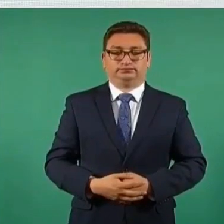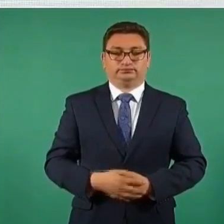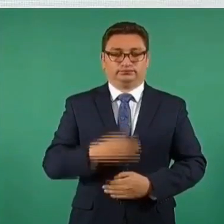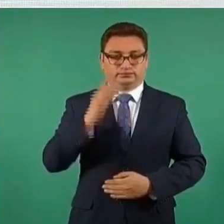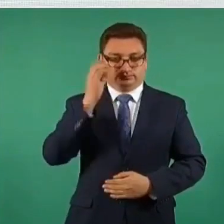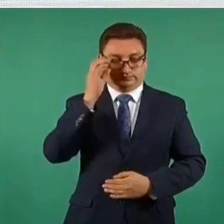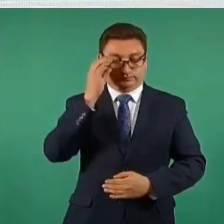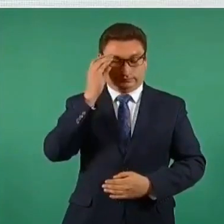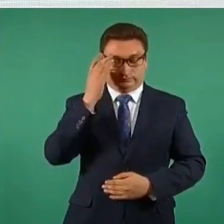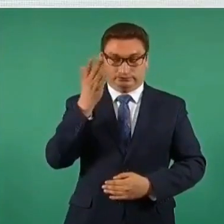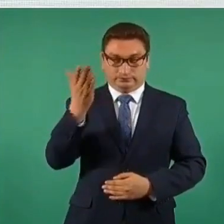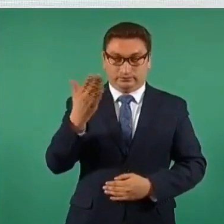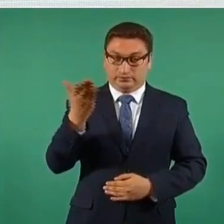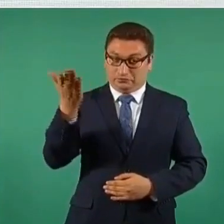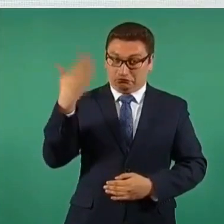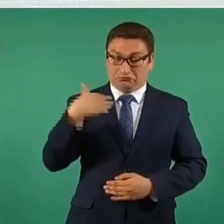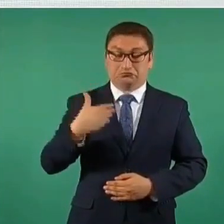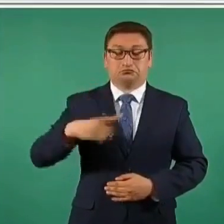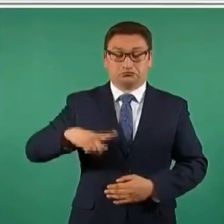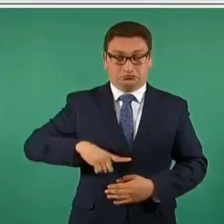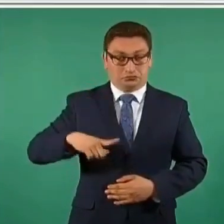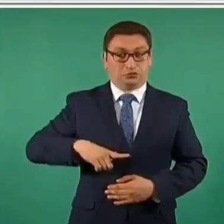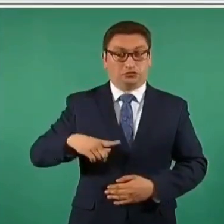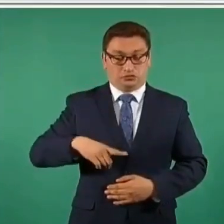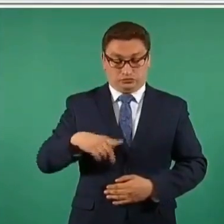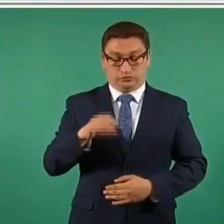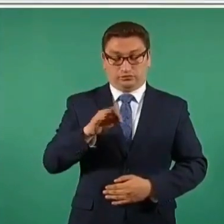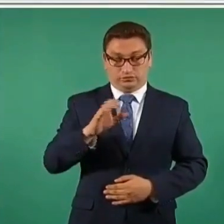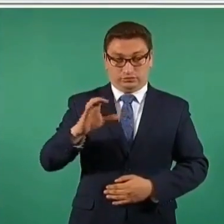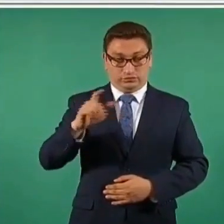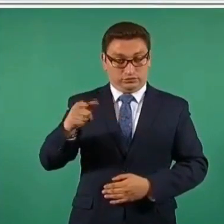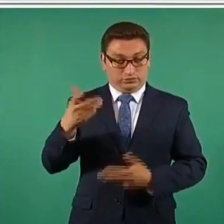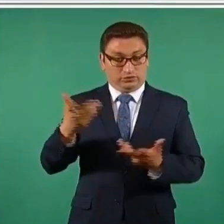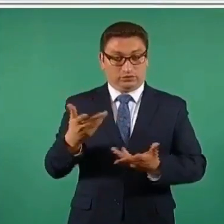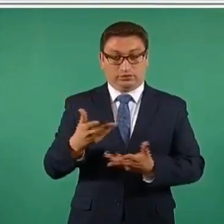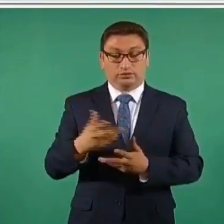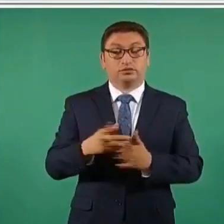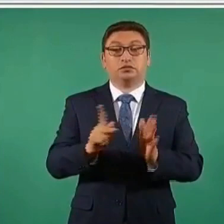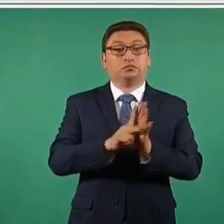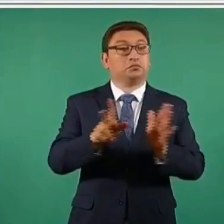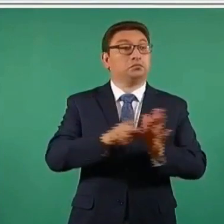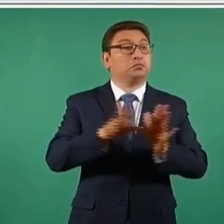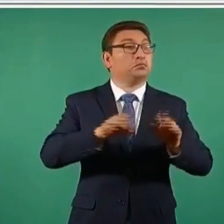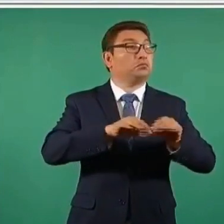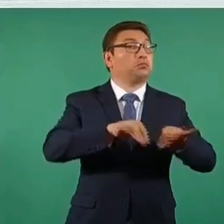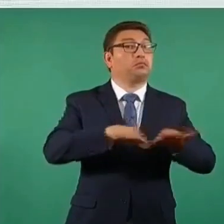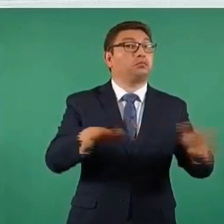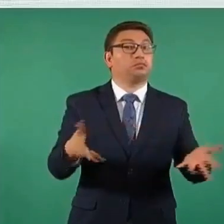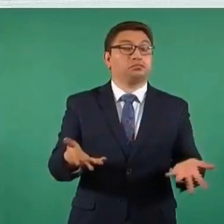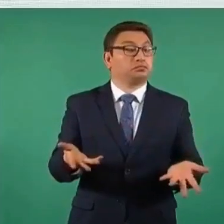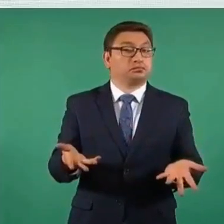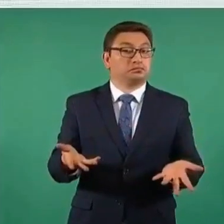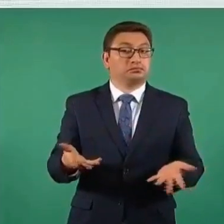Ese fue el gobierno de Calderón, y los medios no